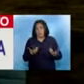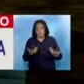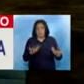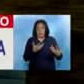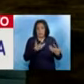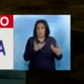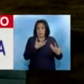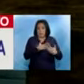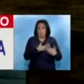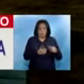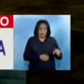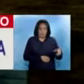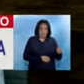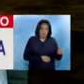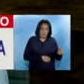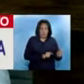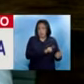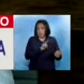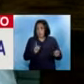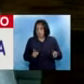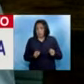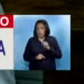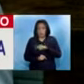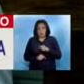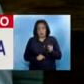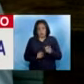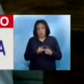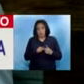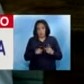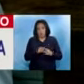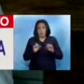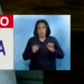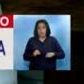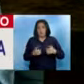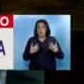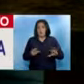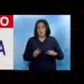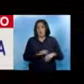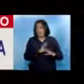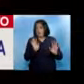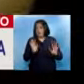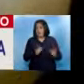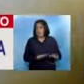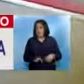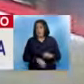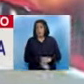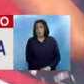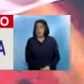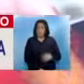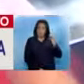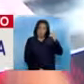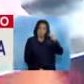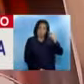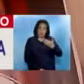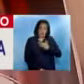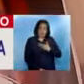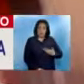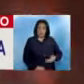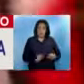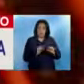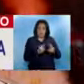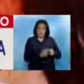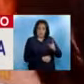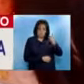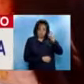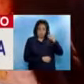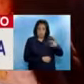vinculación de estos dineros con esas fuentes, tenemos el círculo cerrado de lavado de activos. Por eso, la presidenta del Partido Nacionalista es